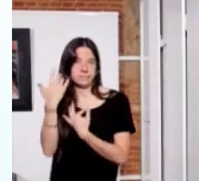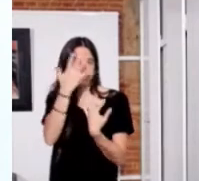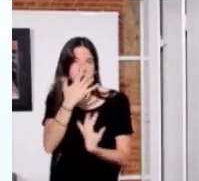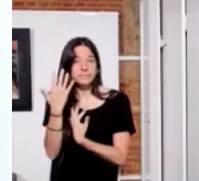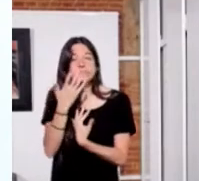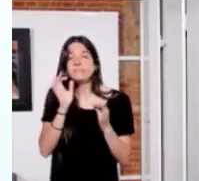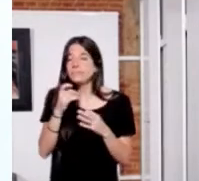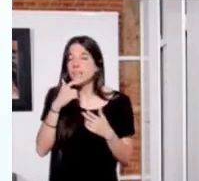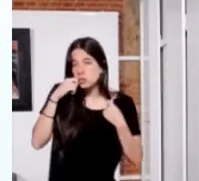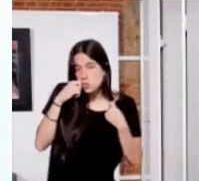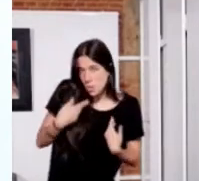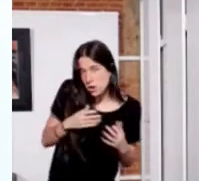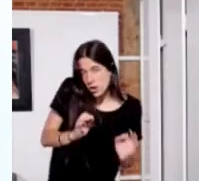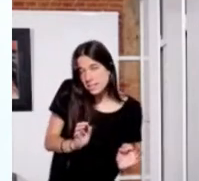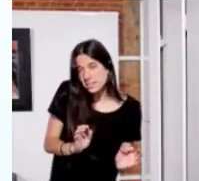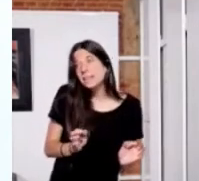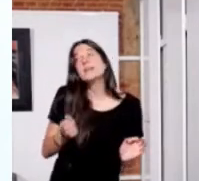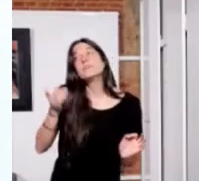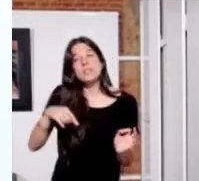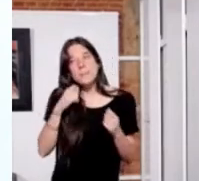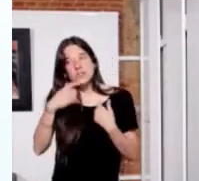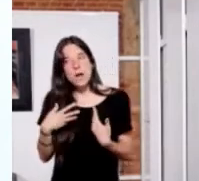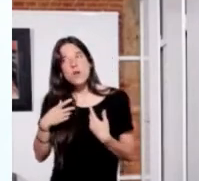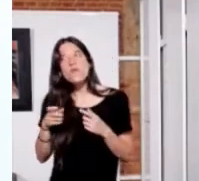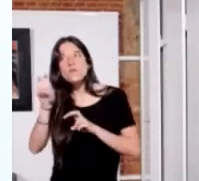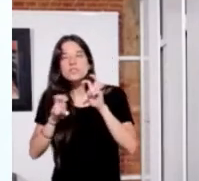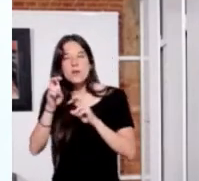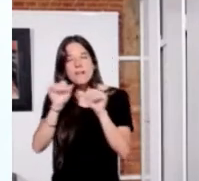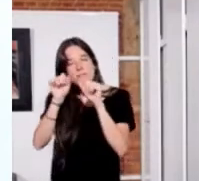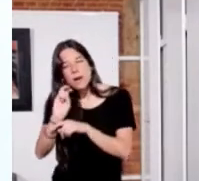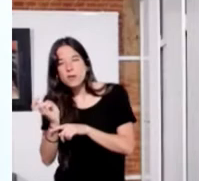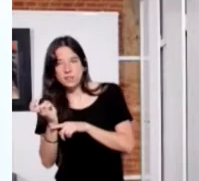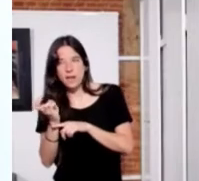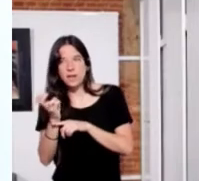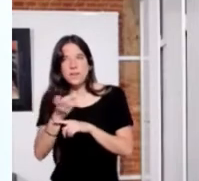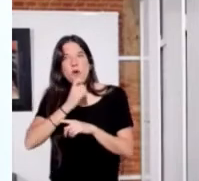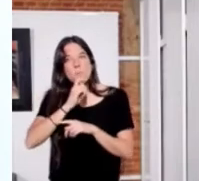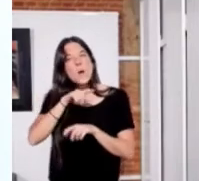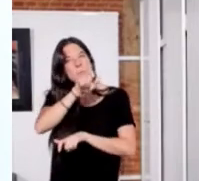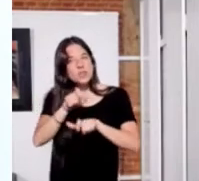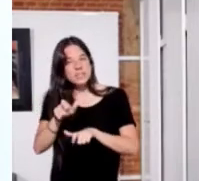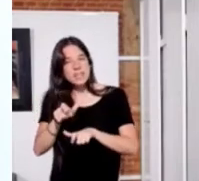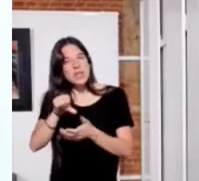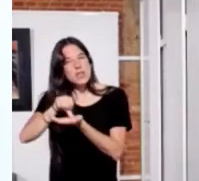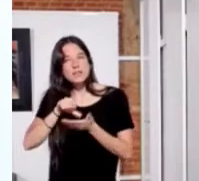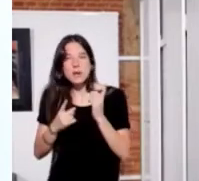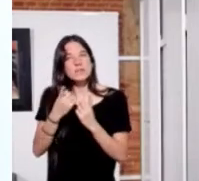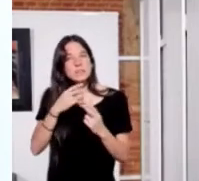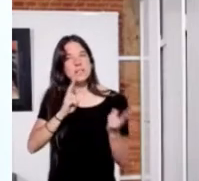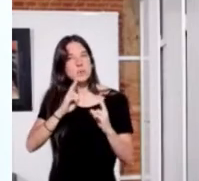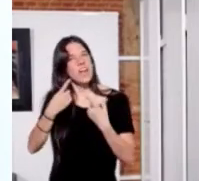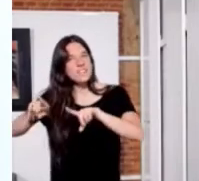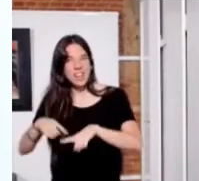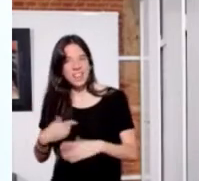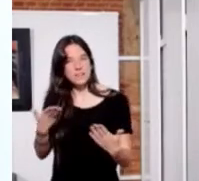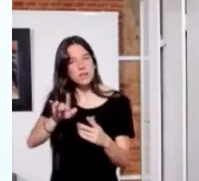también es humano ver la otra parte, cómo muchos ciudadanos han dado una respuesta diferente. Han